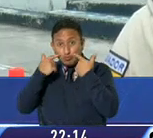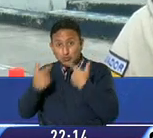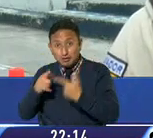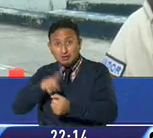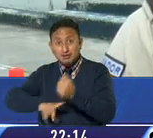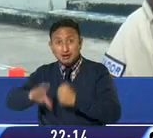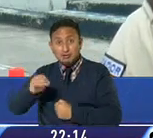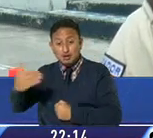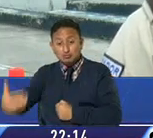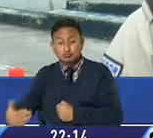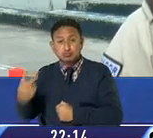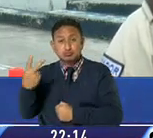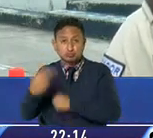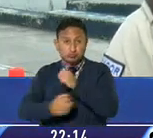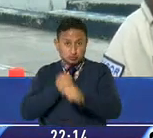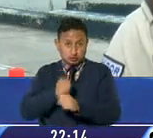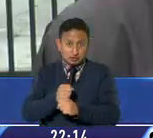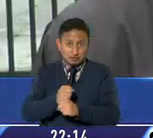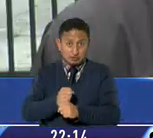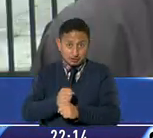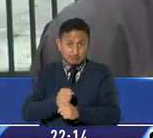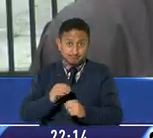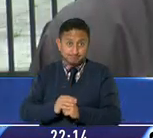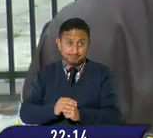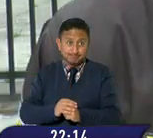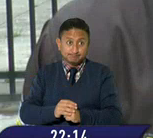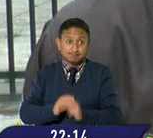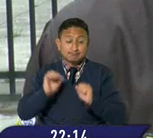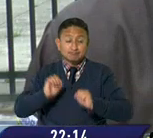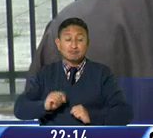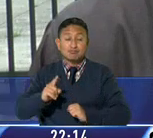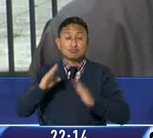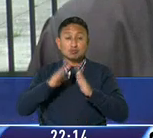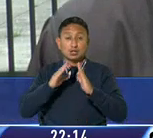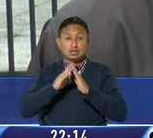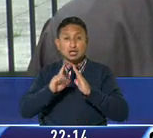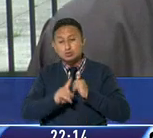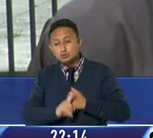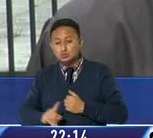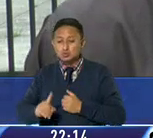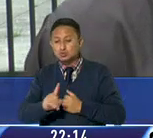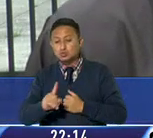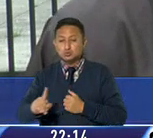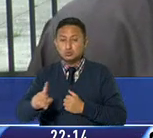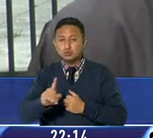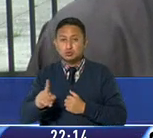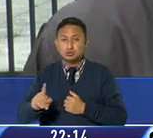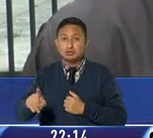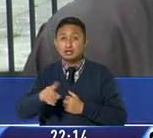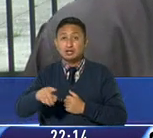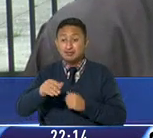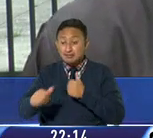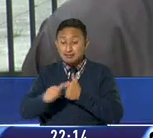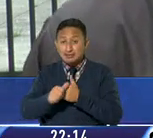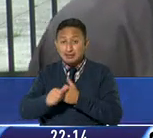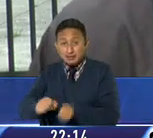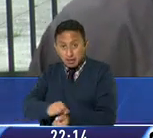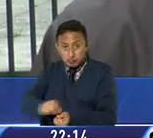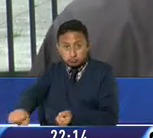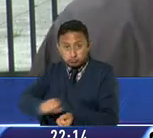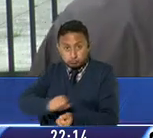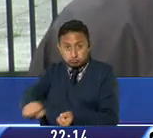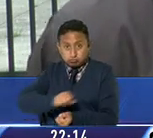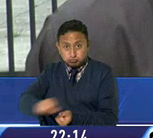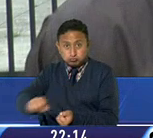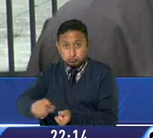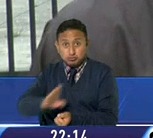hermanito de 2 años y lamentablemente logra salir de la vivienda y en una lavandería que se ha encontrado con el agua hasta el